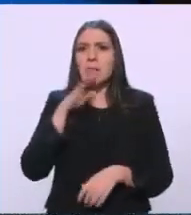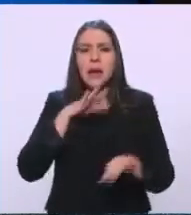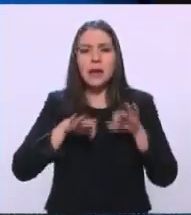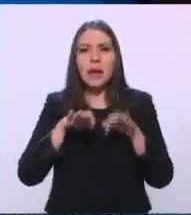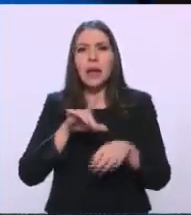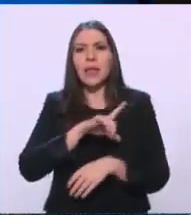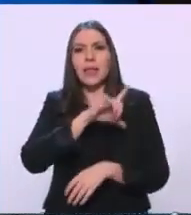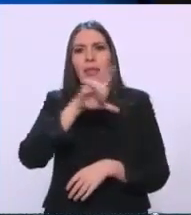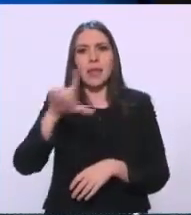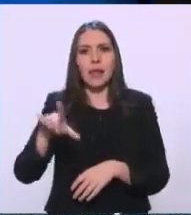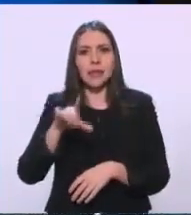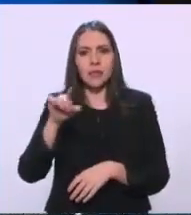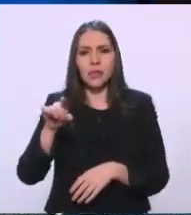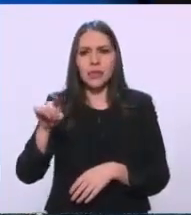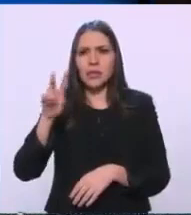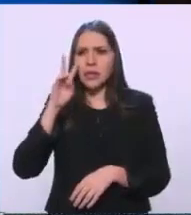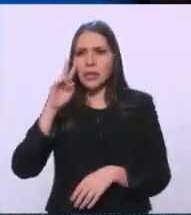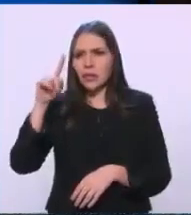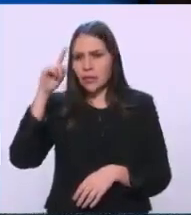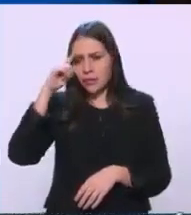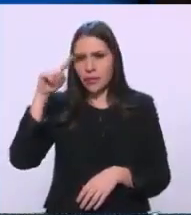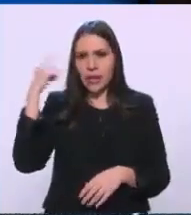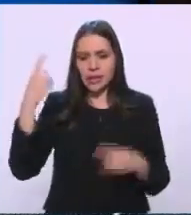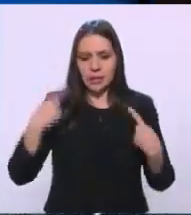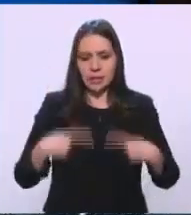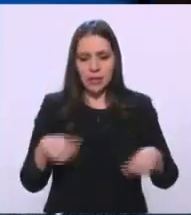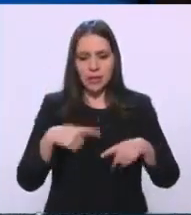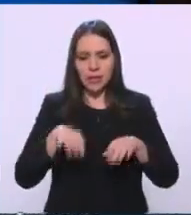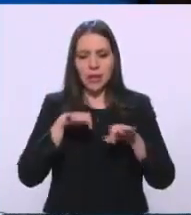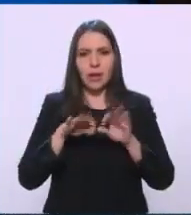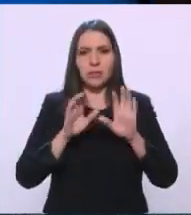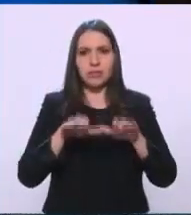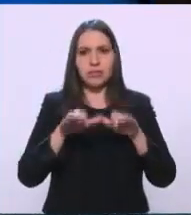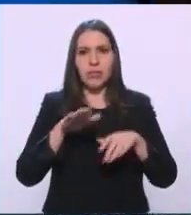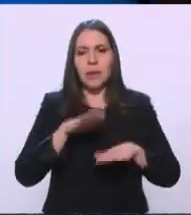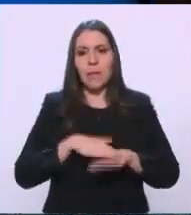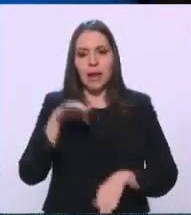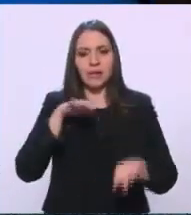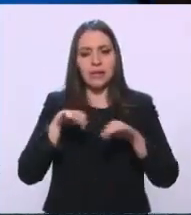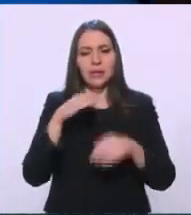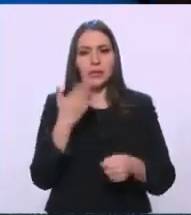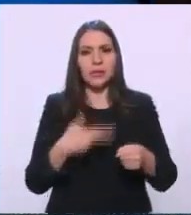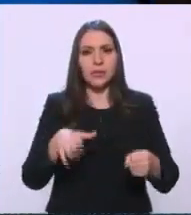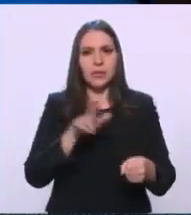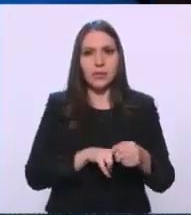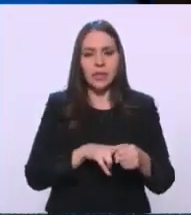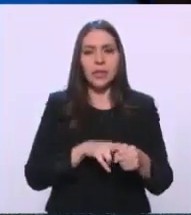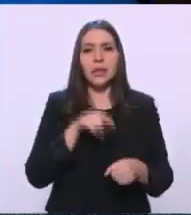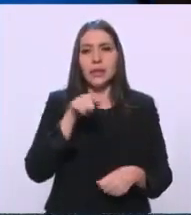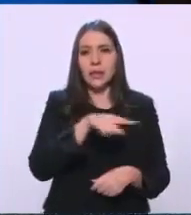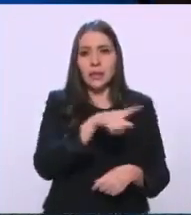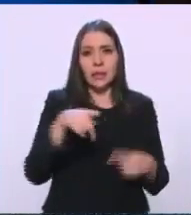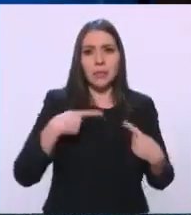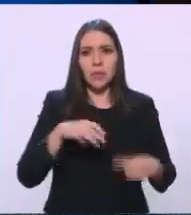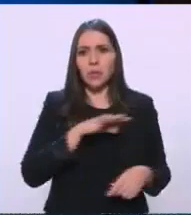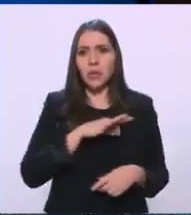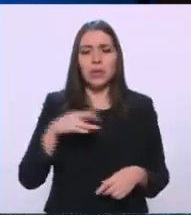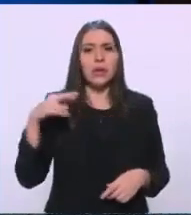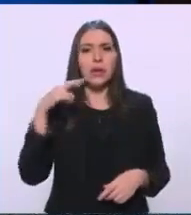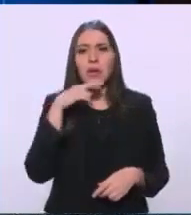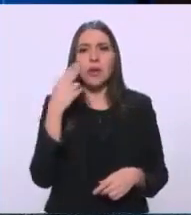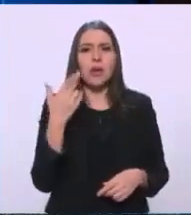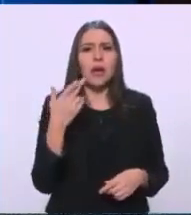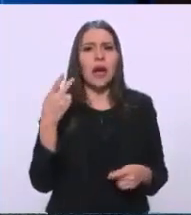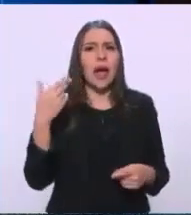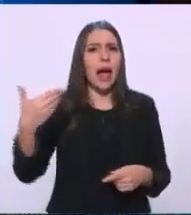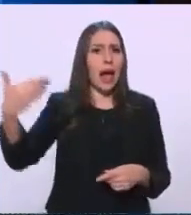que verdaderamente había un desmantelamiento. Estas personas, el régimen anterior fue capaz de inaugurar un hospital en